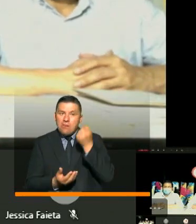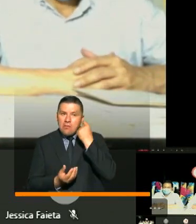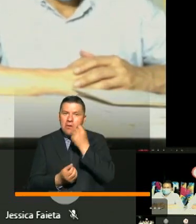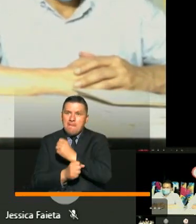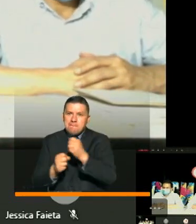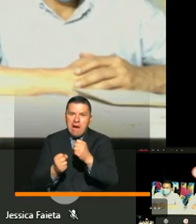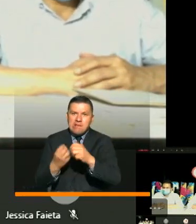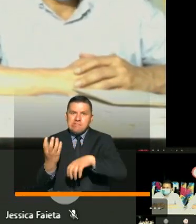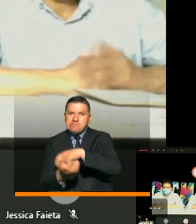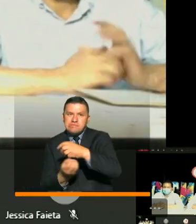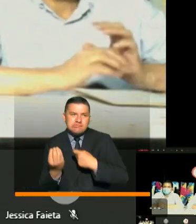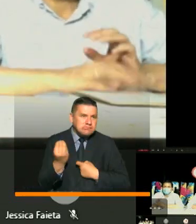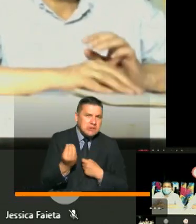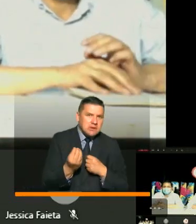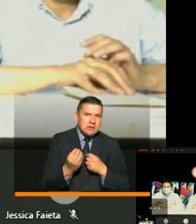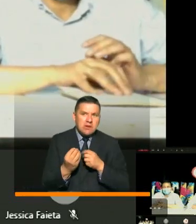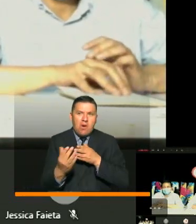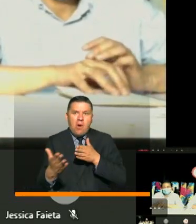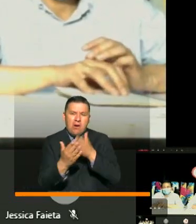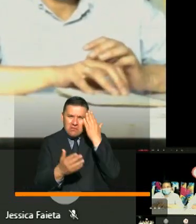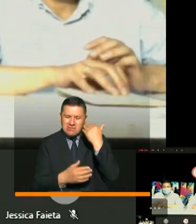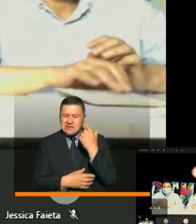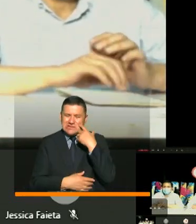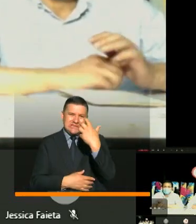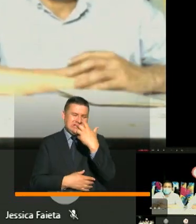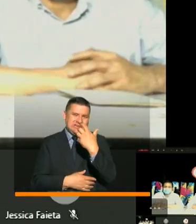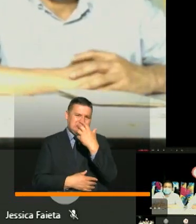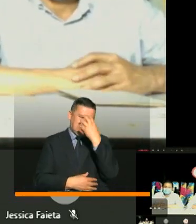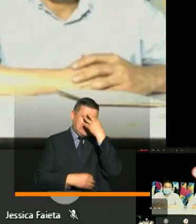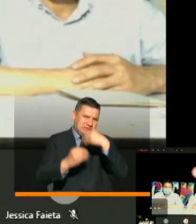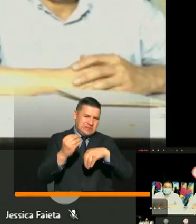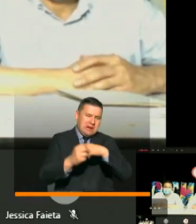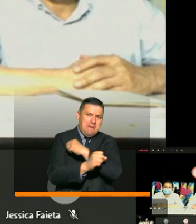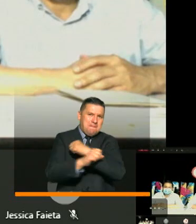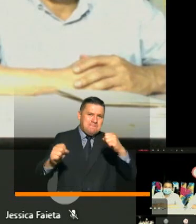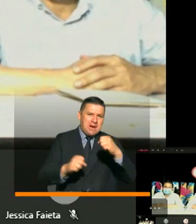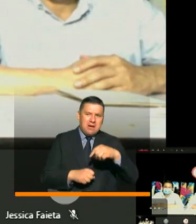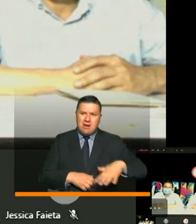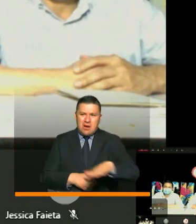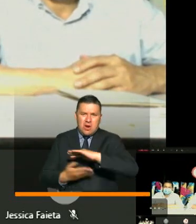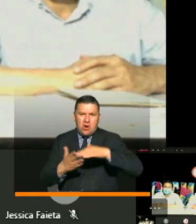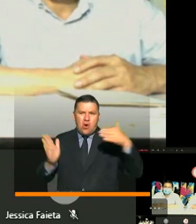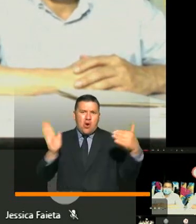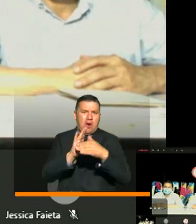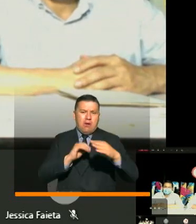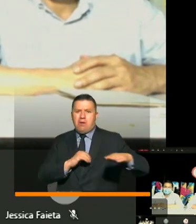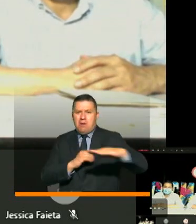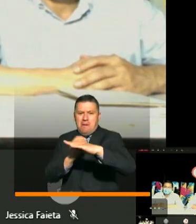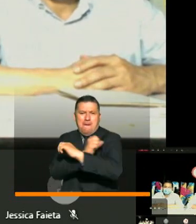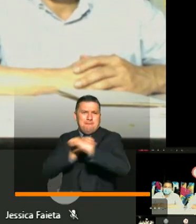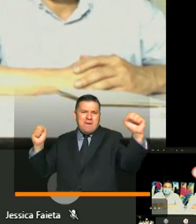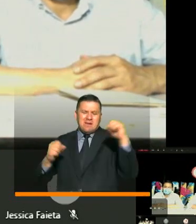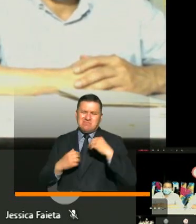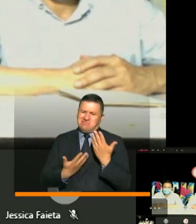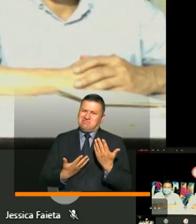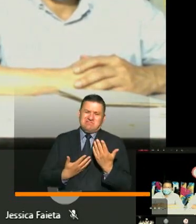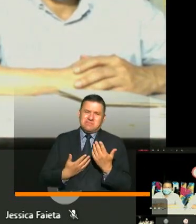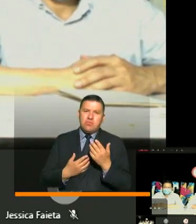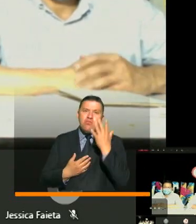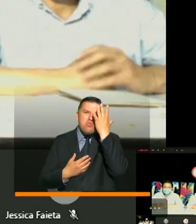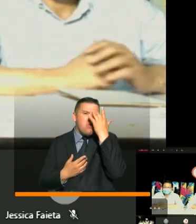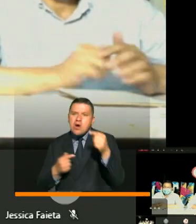primero ocasionaron ese demencial atentado terrorista de manera indiscriminada aquí en la población y que recientemente por su